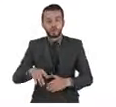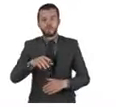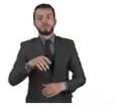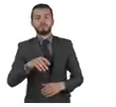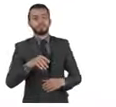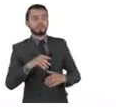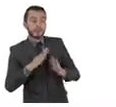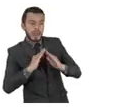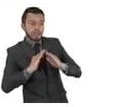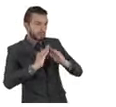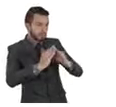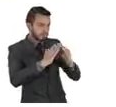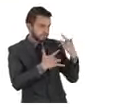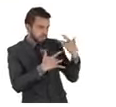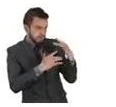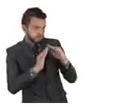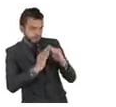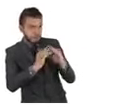Gracias.